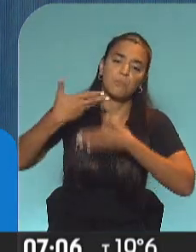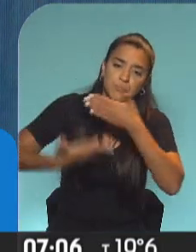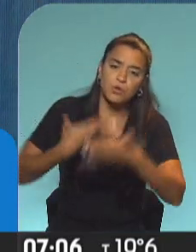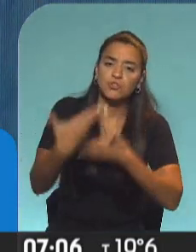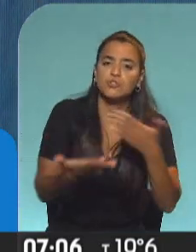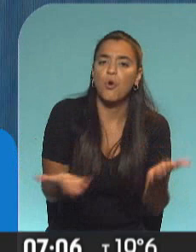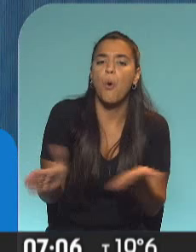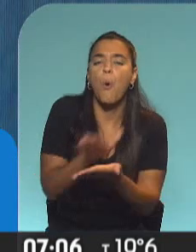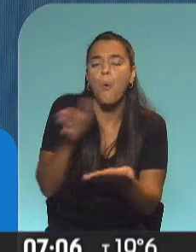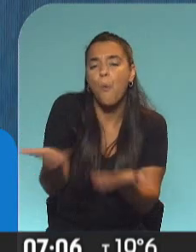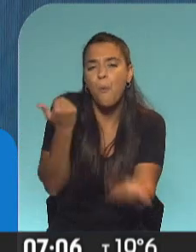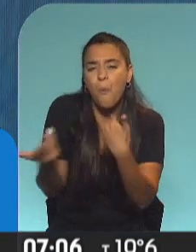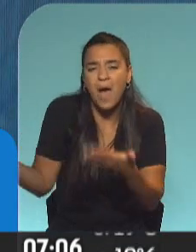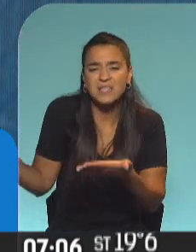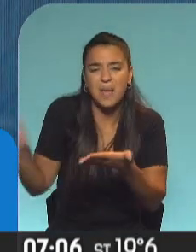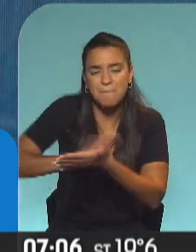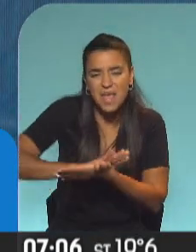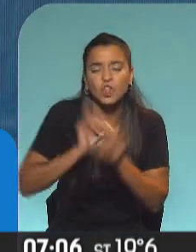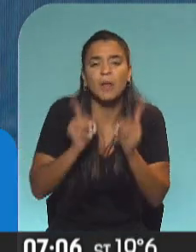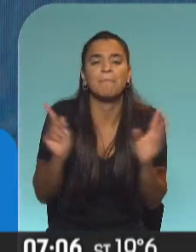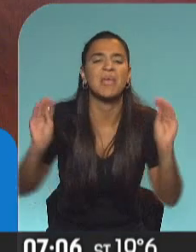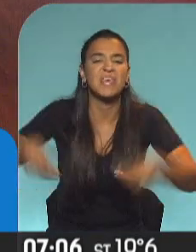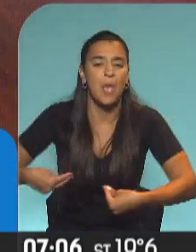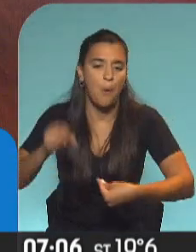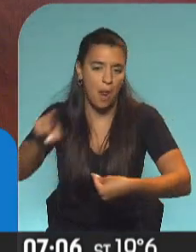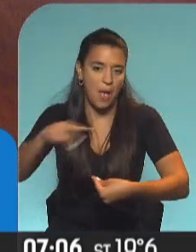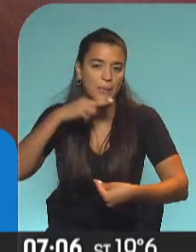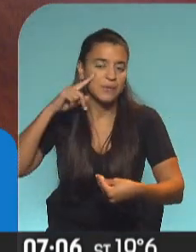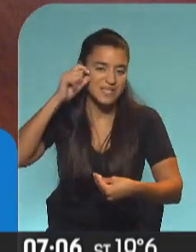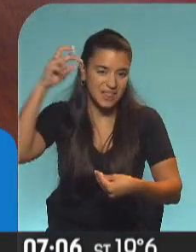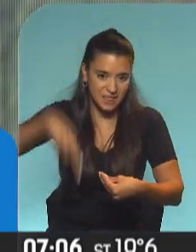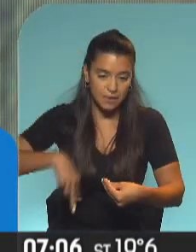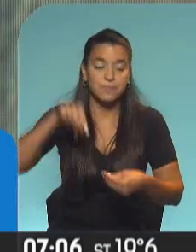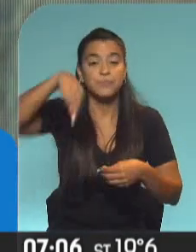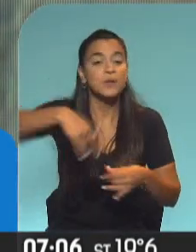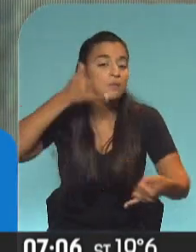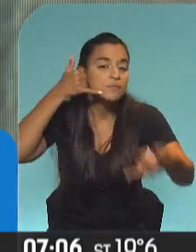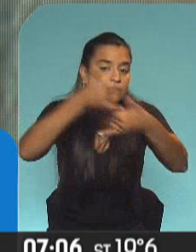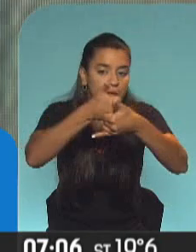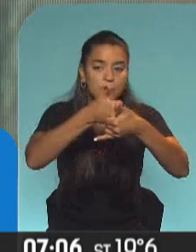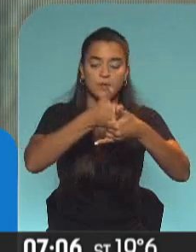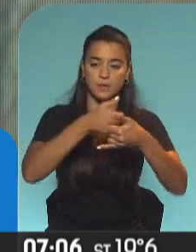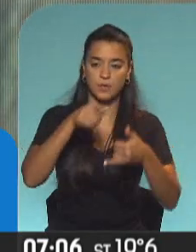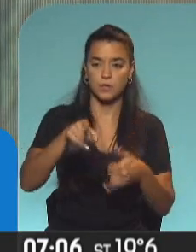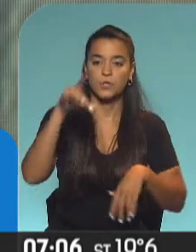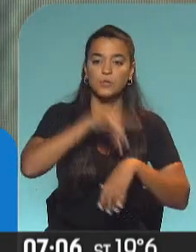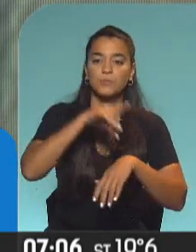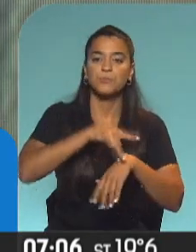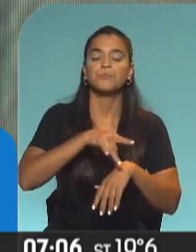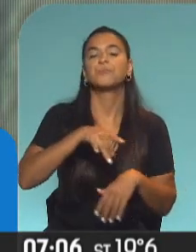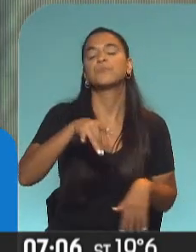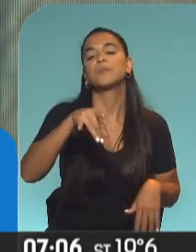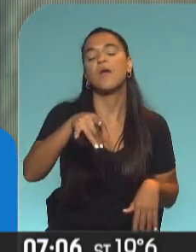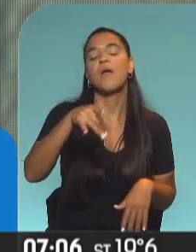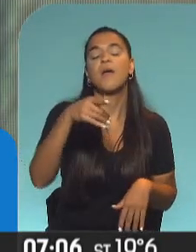de vaciamiento y eventual quiebra de Vicentín. Y justamente para ocuparnos de este tema ya estamos en comunicación telefónica con el doctor Gustavo Feldman,